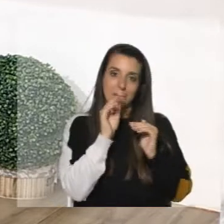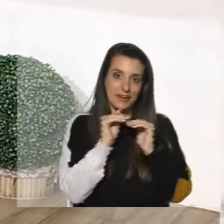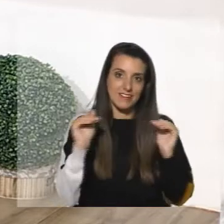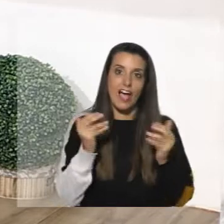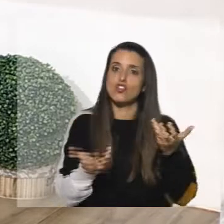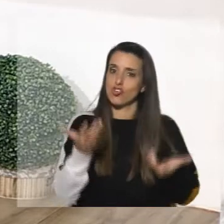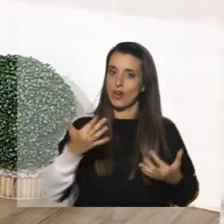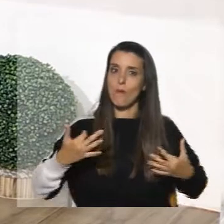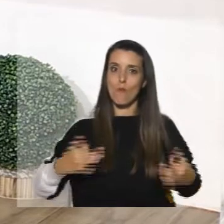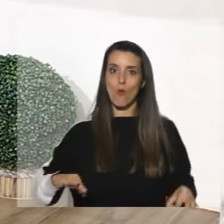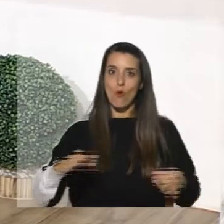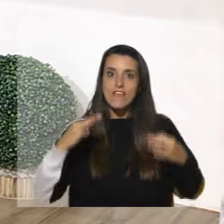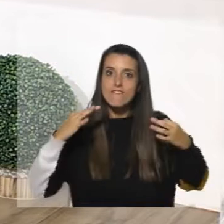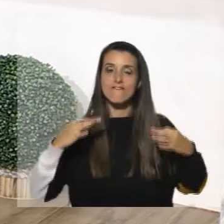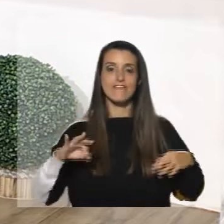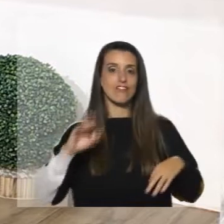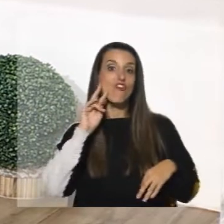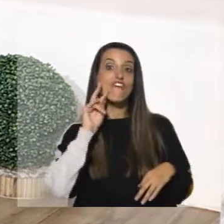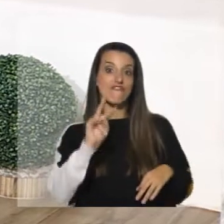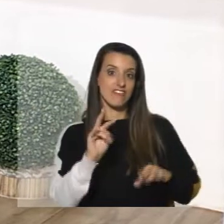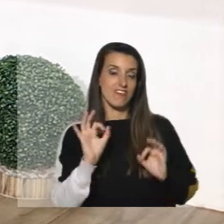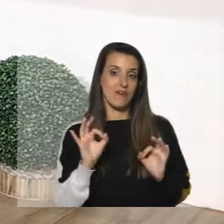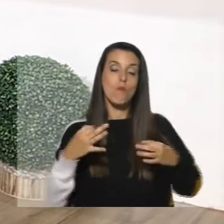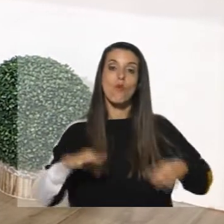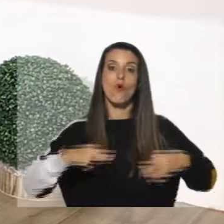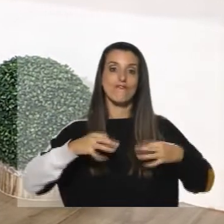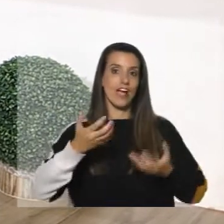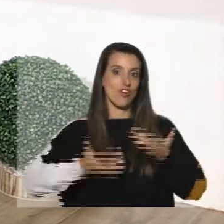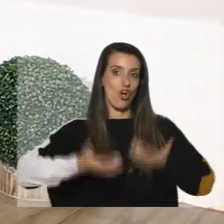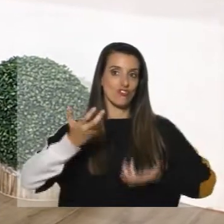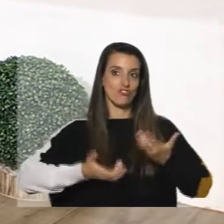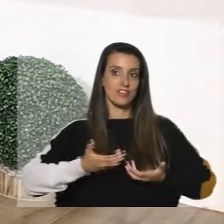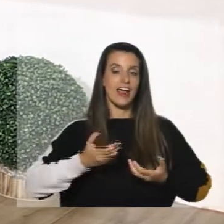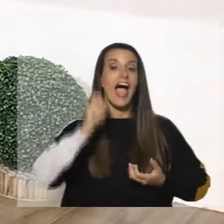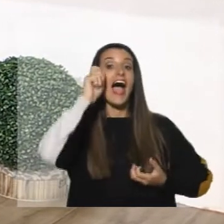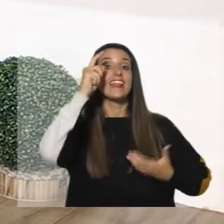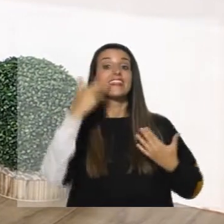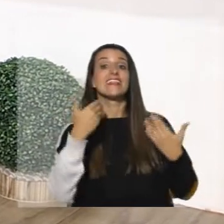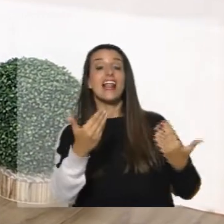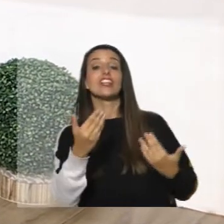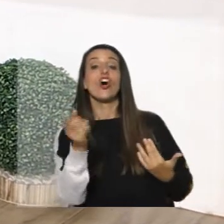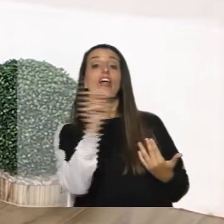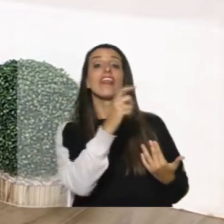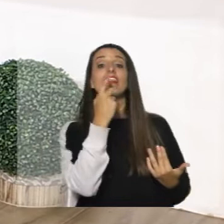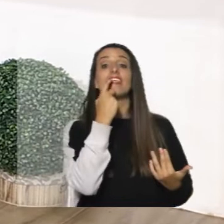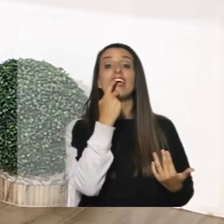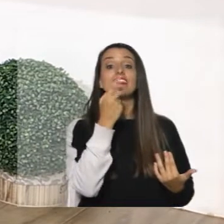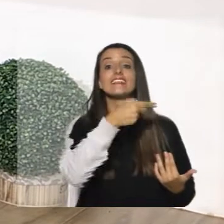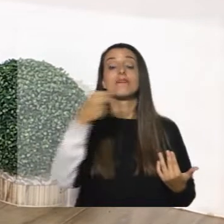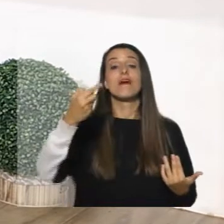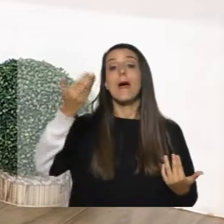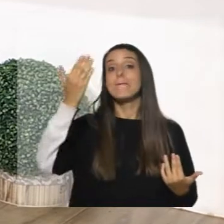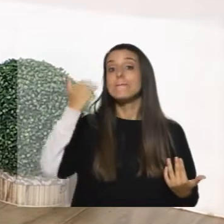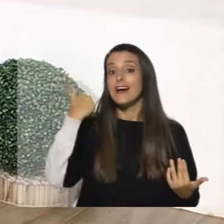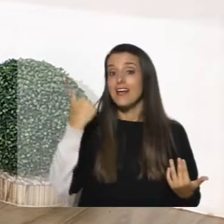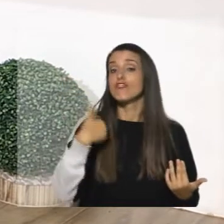sé. Todo y los hechos, no, obvio. En los hechos se demuestran cada vez talento que nos muestra la tiene preparación. El señor diente que trajo la semana pasada, que no